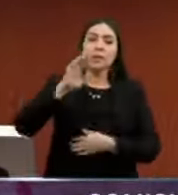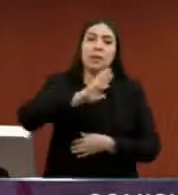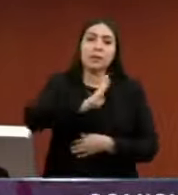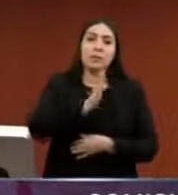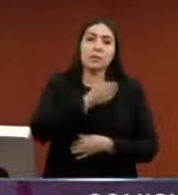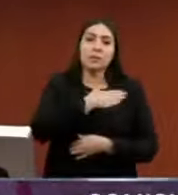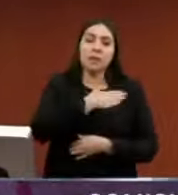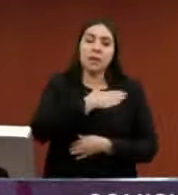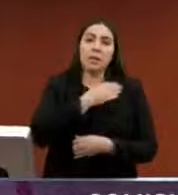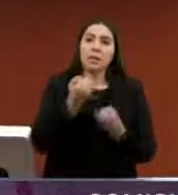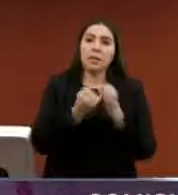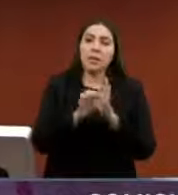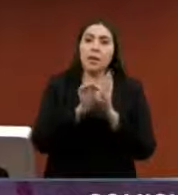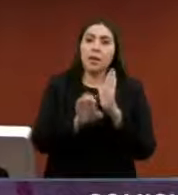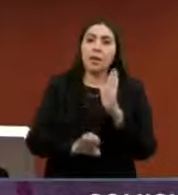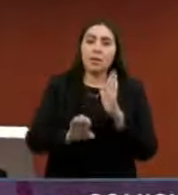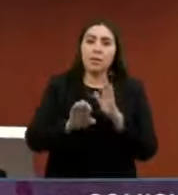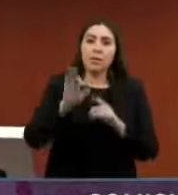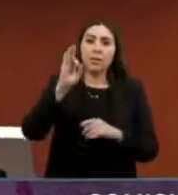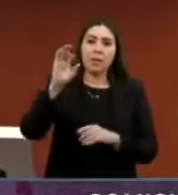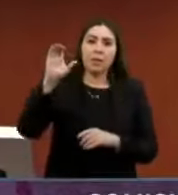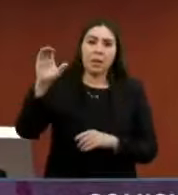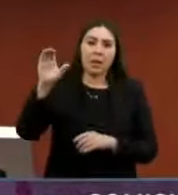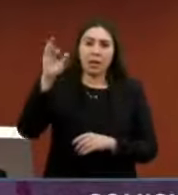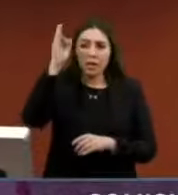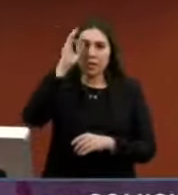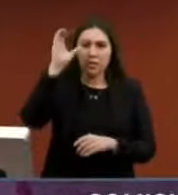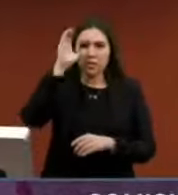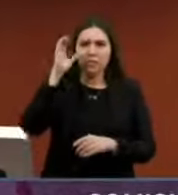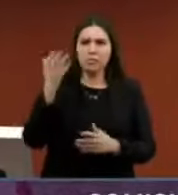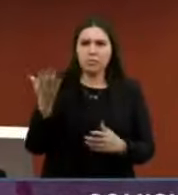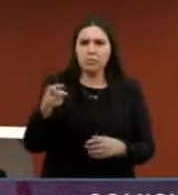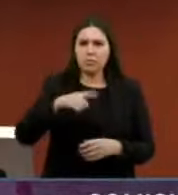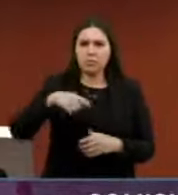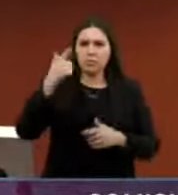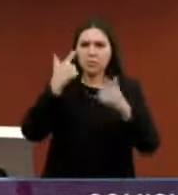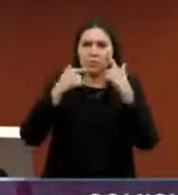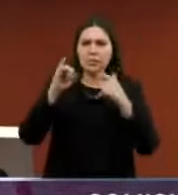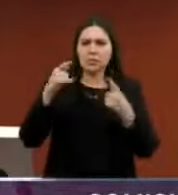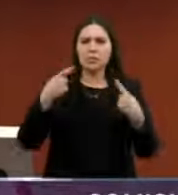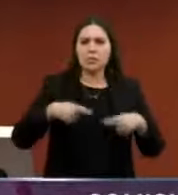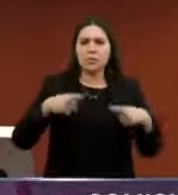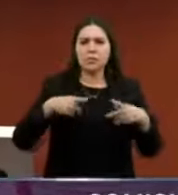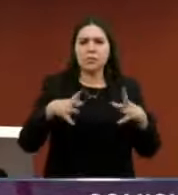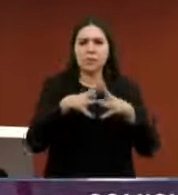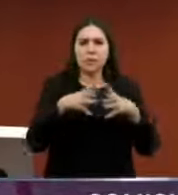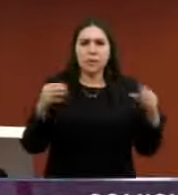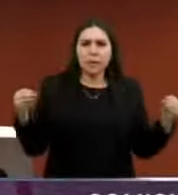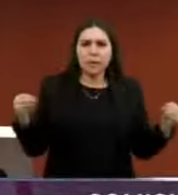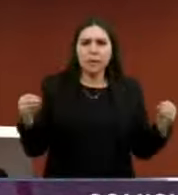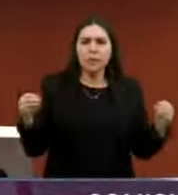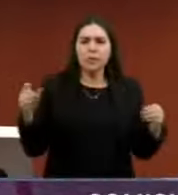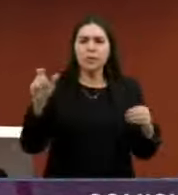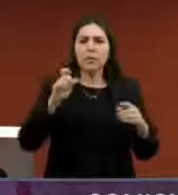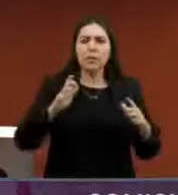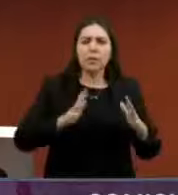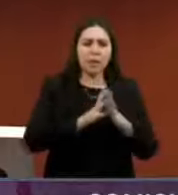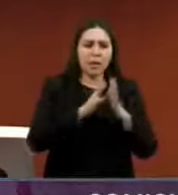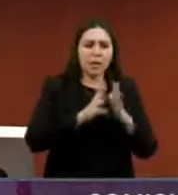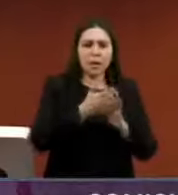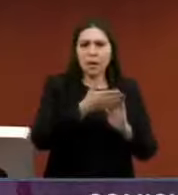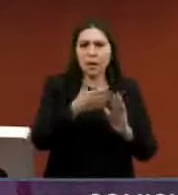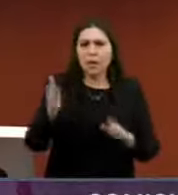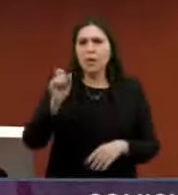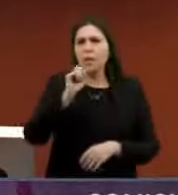como fue Felipe Calderón. Por supuesto, hemos llorado por nuestros desaparecidos en la Guerra Fría.